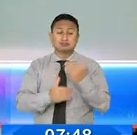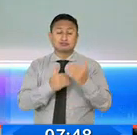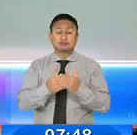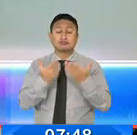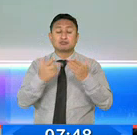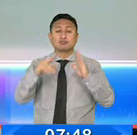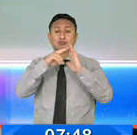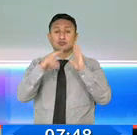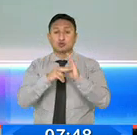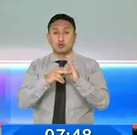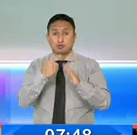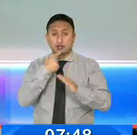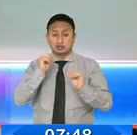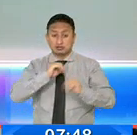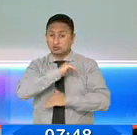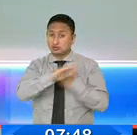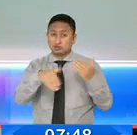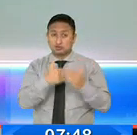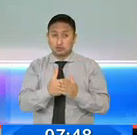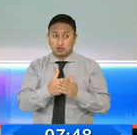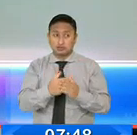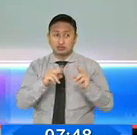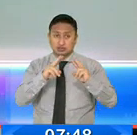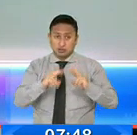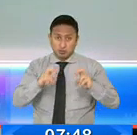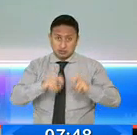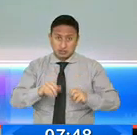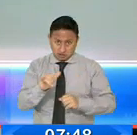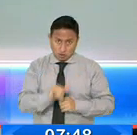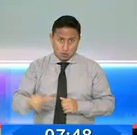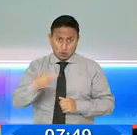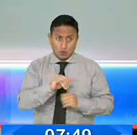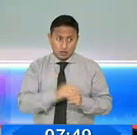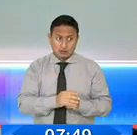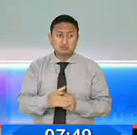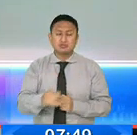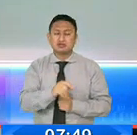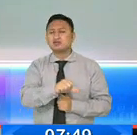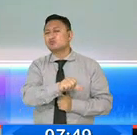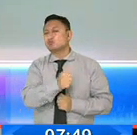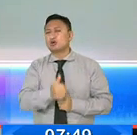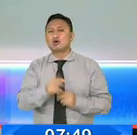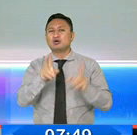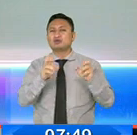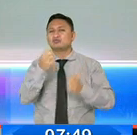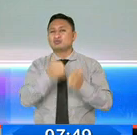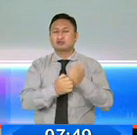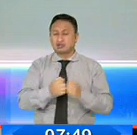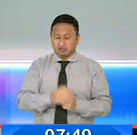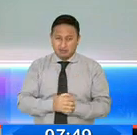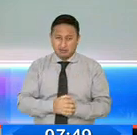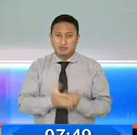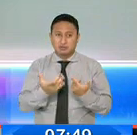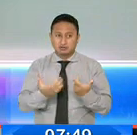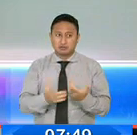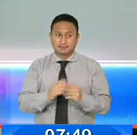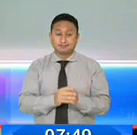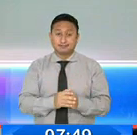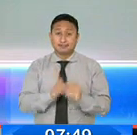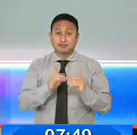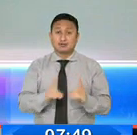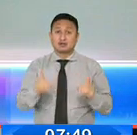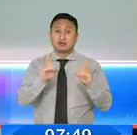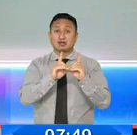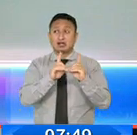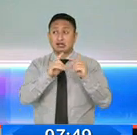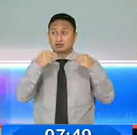establecen que todas deberían ser investigadas como femicidio, son calificadas como otros tipos de delitos, ¿no? Y eso hace que haya una diferencia entre la cifra estatal y la cifra